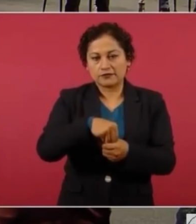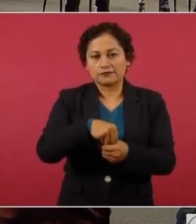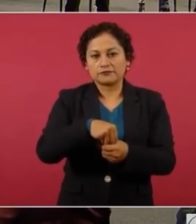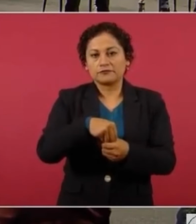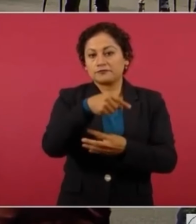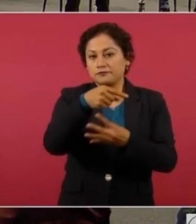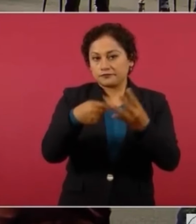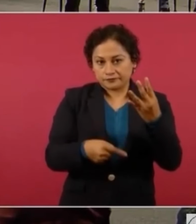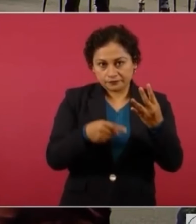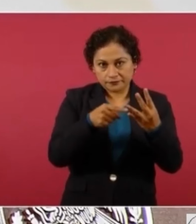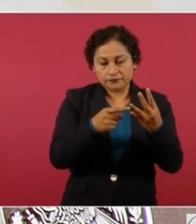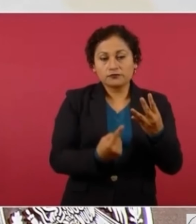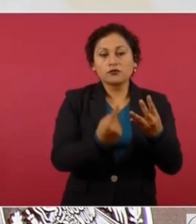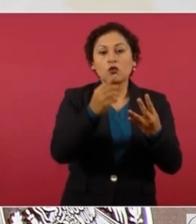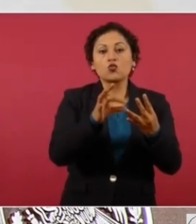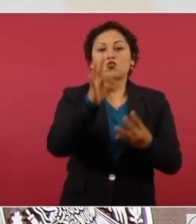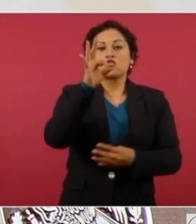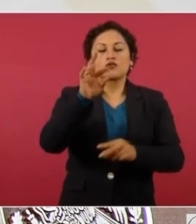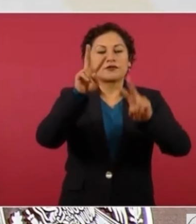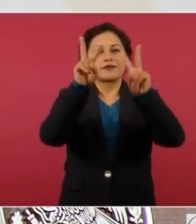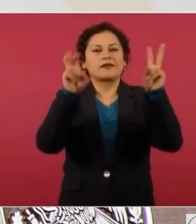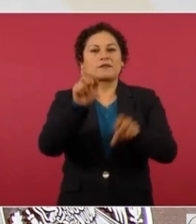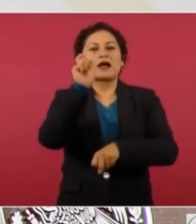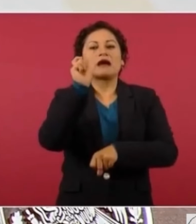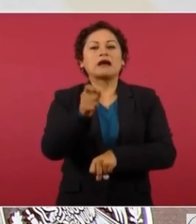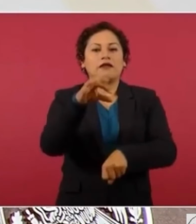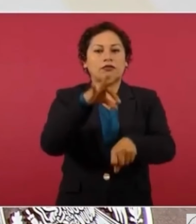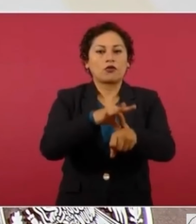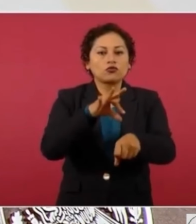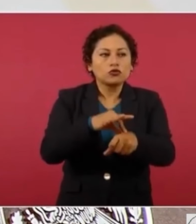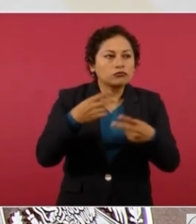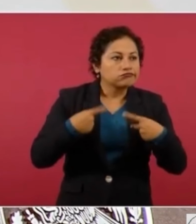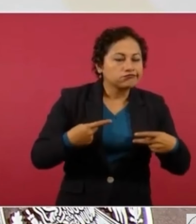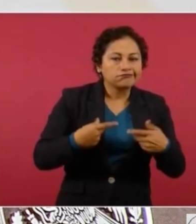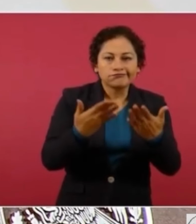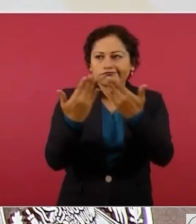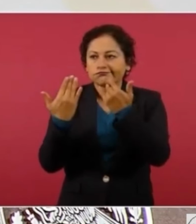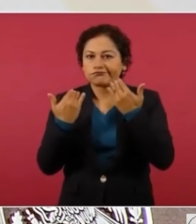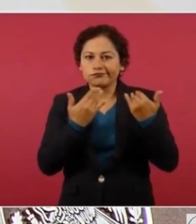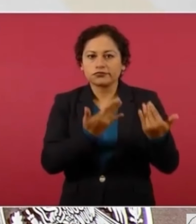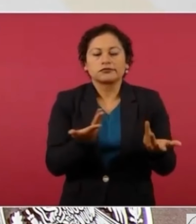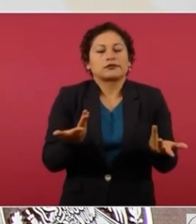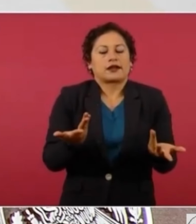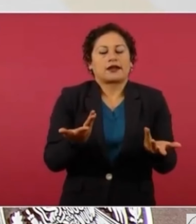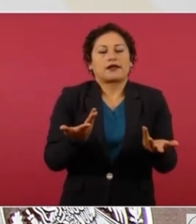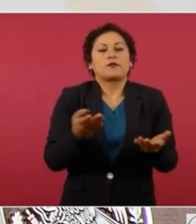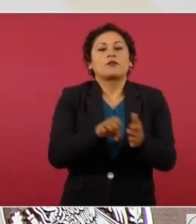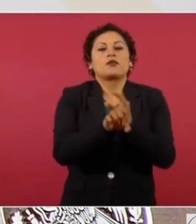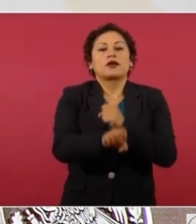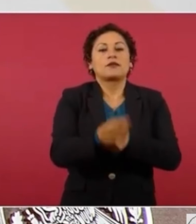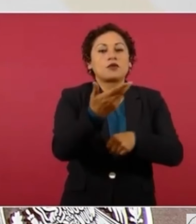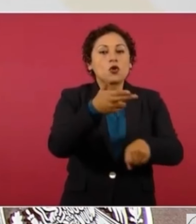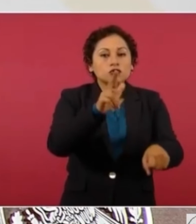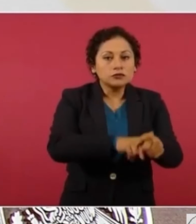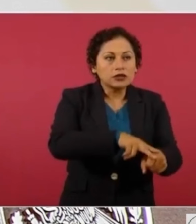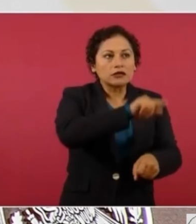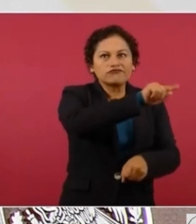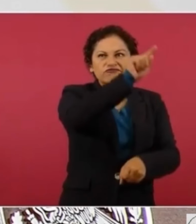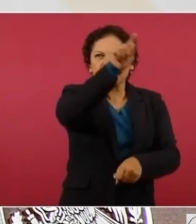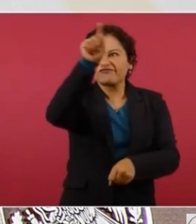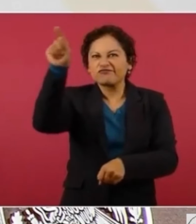la falta de médicos especialistas, sobre todo en los hospitales de lugares más apartados, más